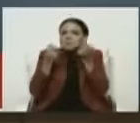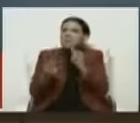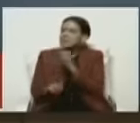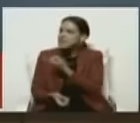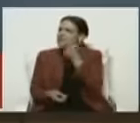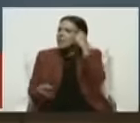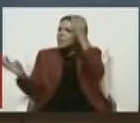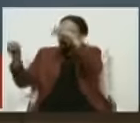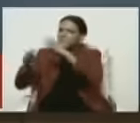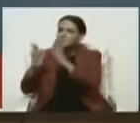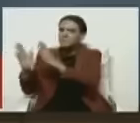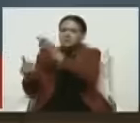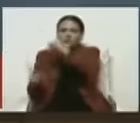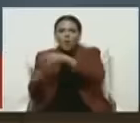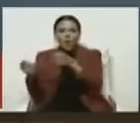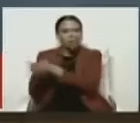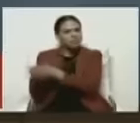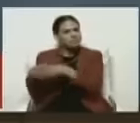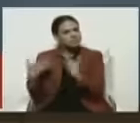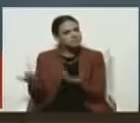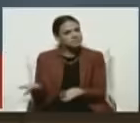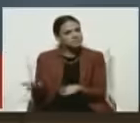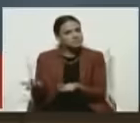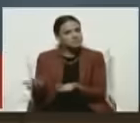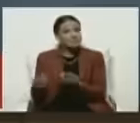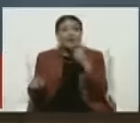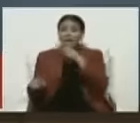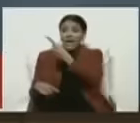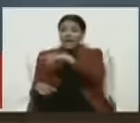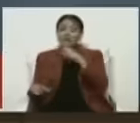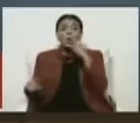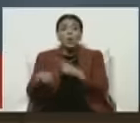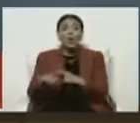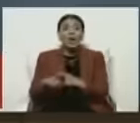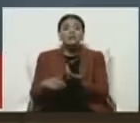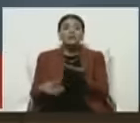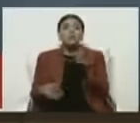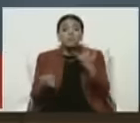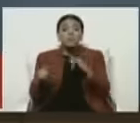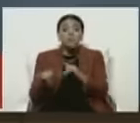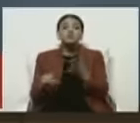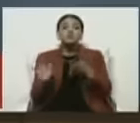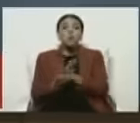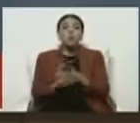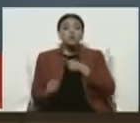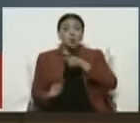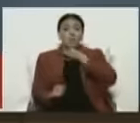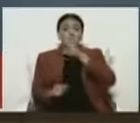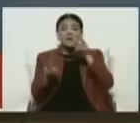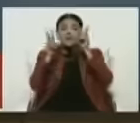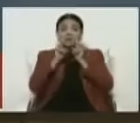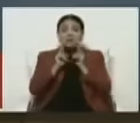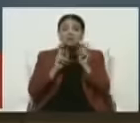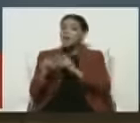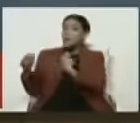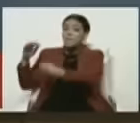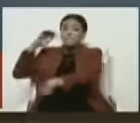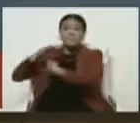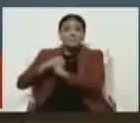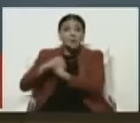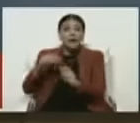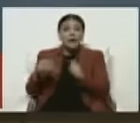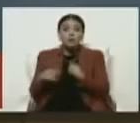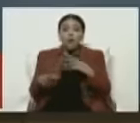algún momento pudieron haber sido honorables periodistas y ahora se convierten en mercenarios y terroristas de la